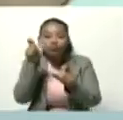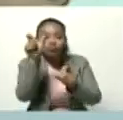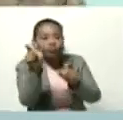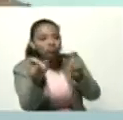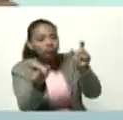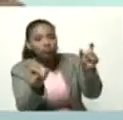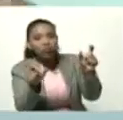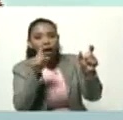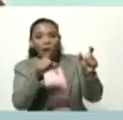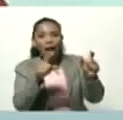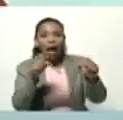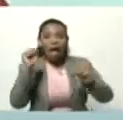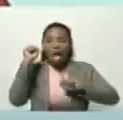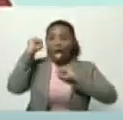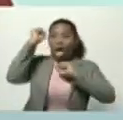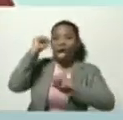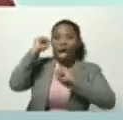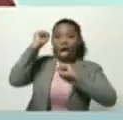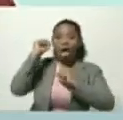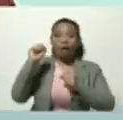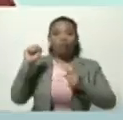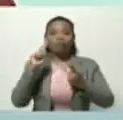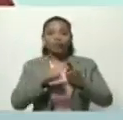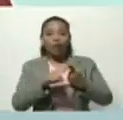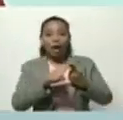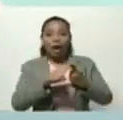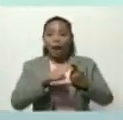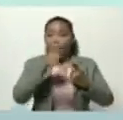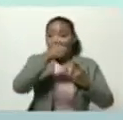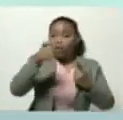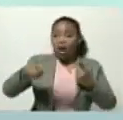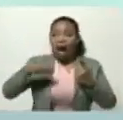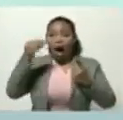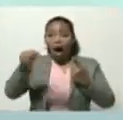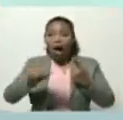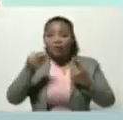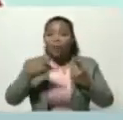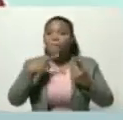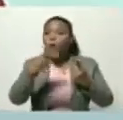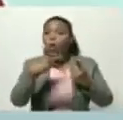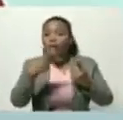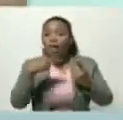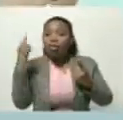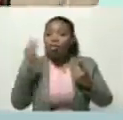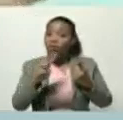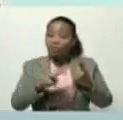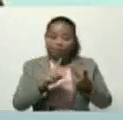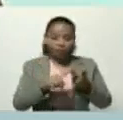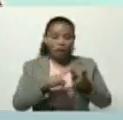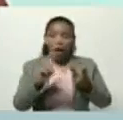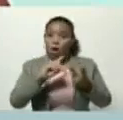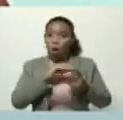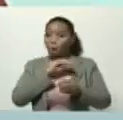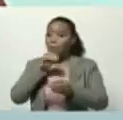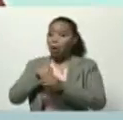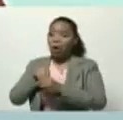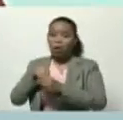el que es guarimbero, el que hace política de verdad, y no nos metemos con